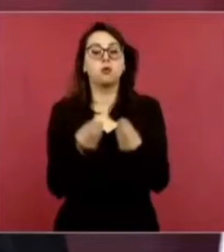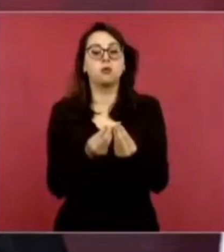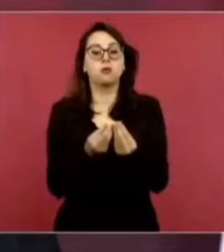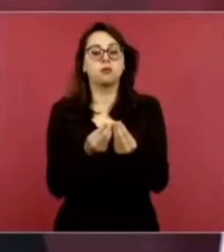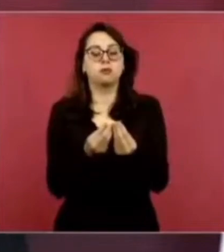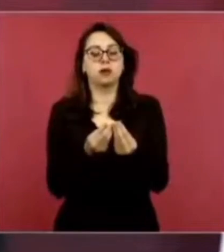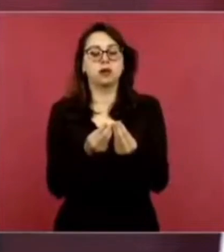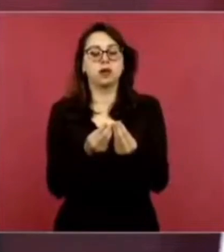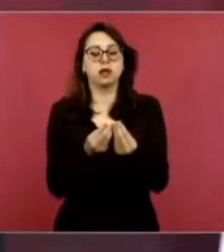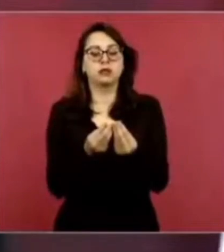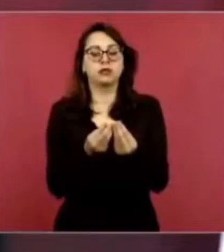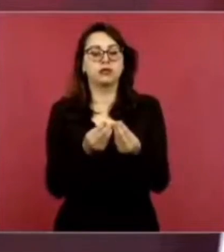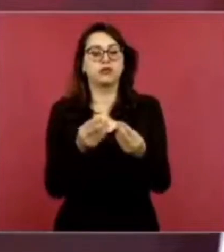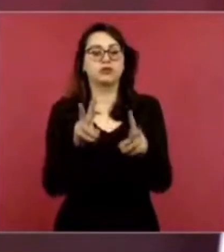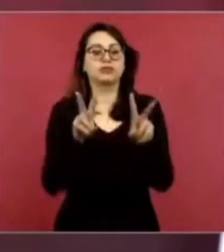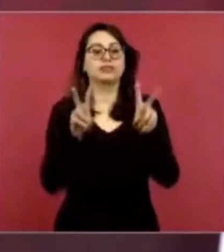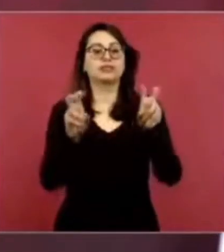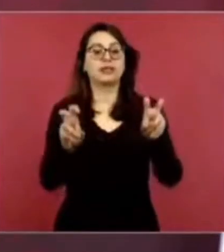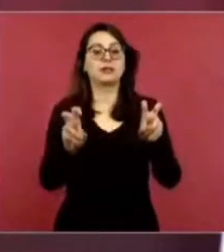de los edificios,